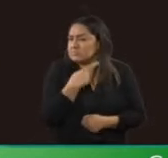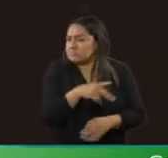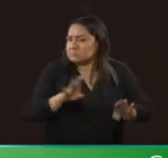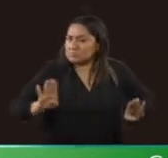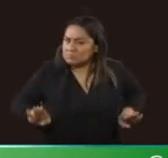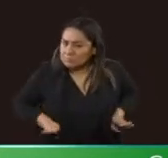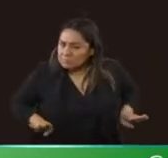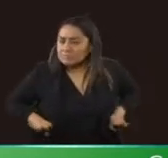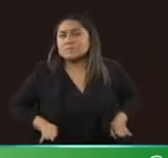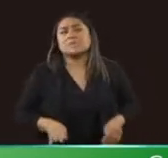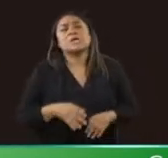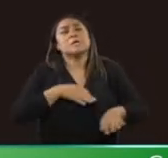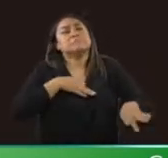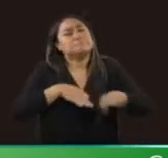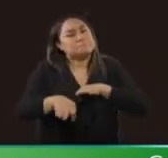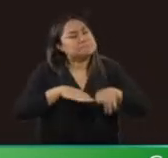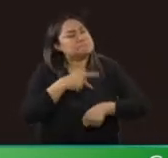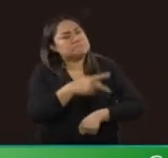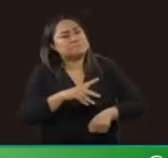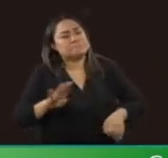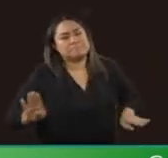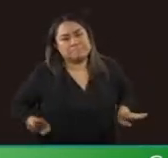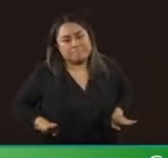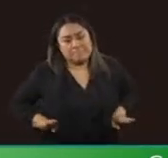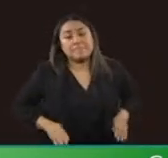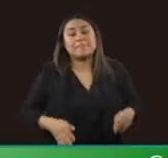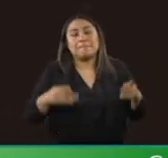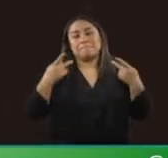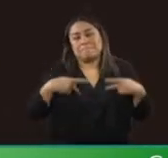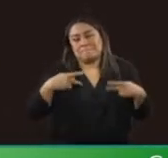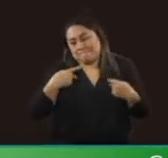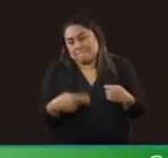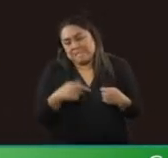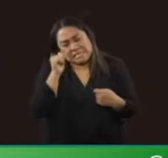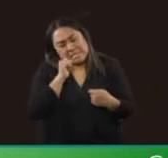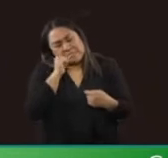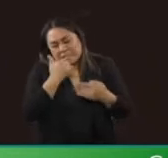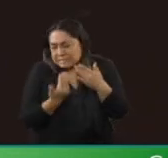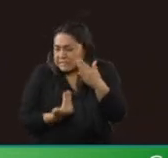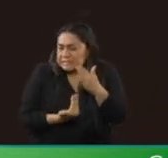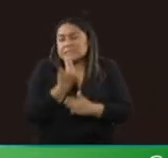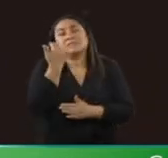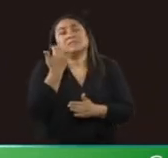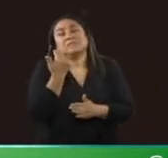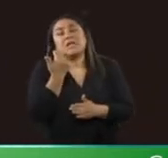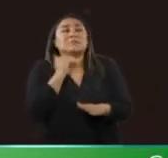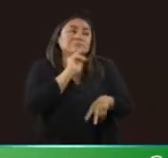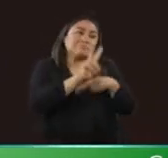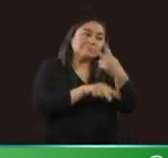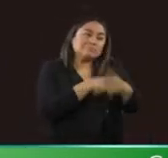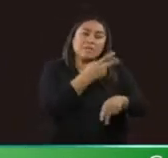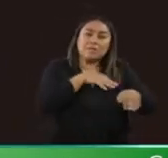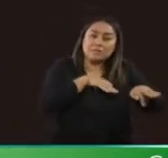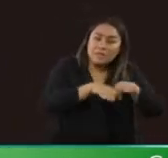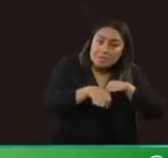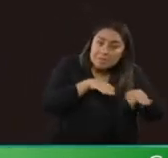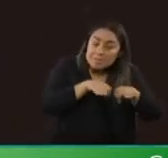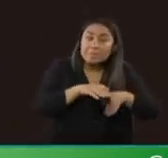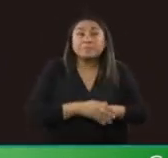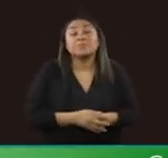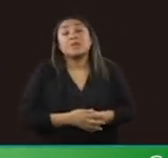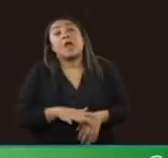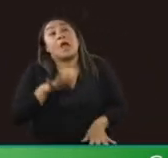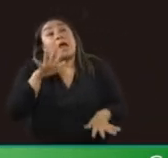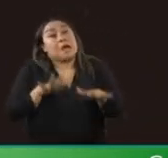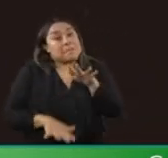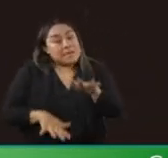cultura del trabajo. El mexicano se levanta desde muy temprano en la mañana para llegar a sus trabajos, a veces hacen